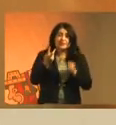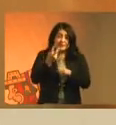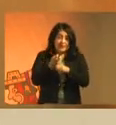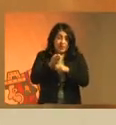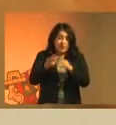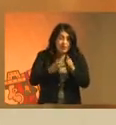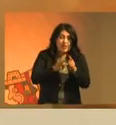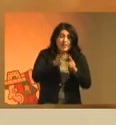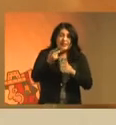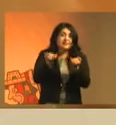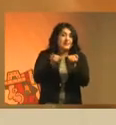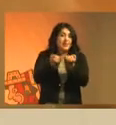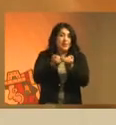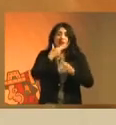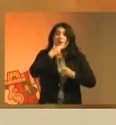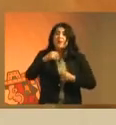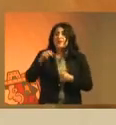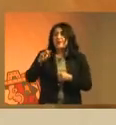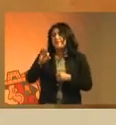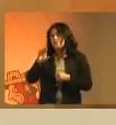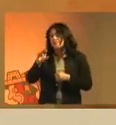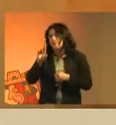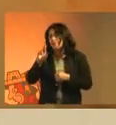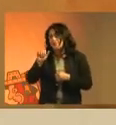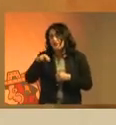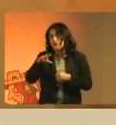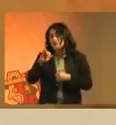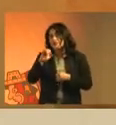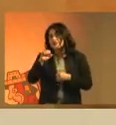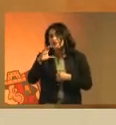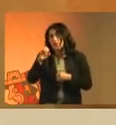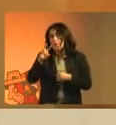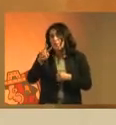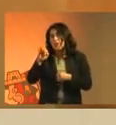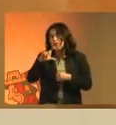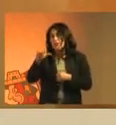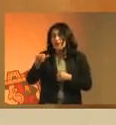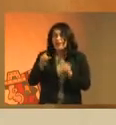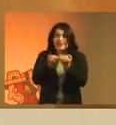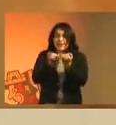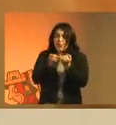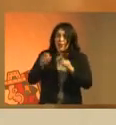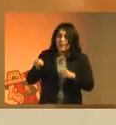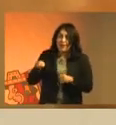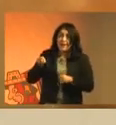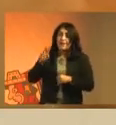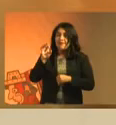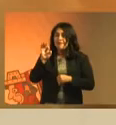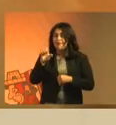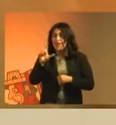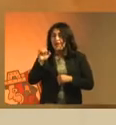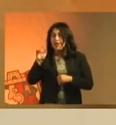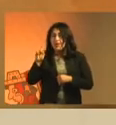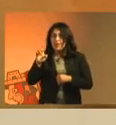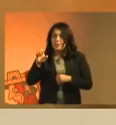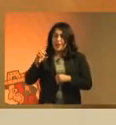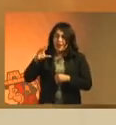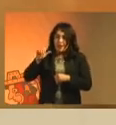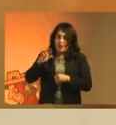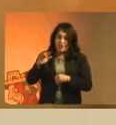compartí escobilla entra también felipe carrillo puerto en la ciudad de mexico es nombrado coronel de caballería